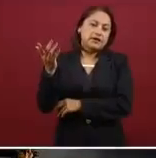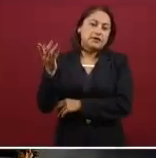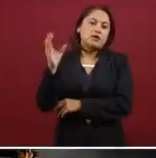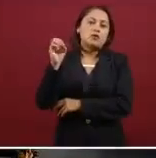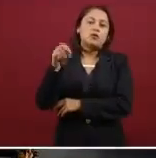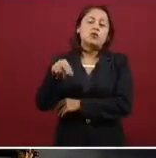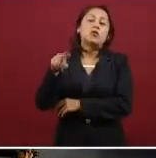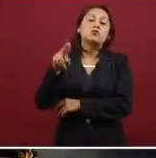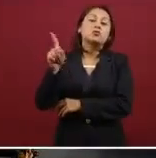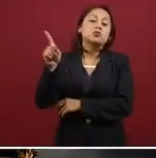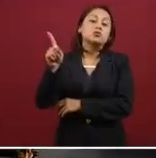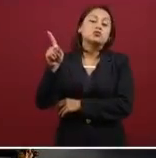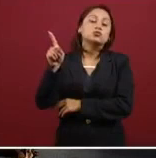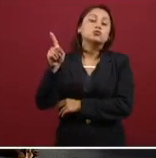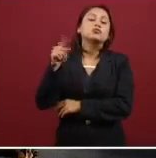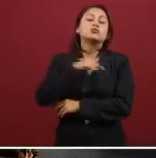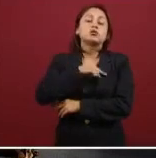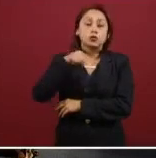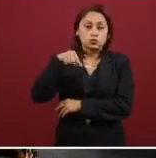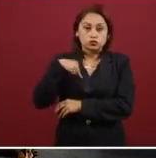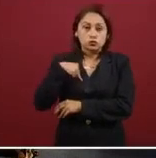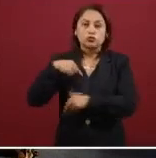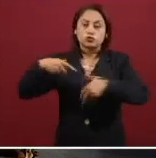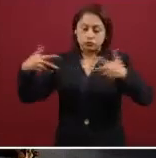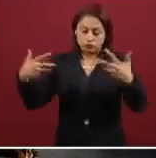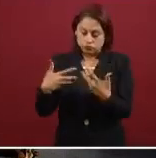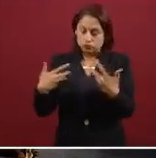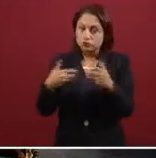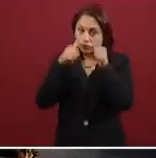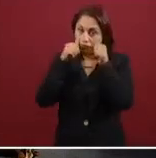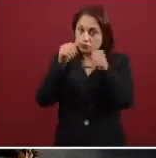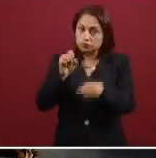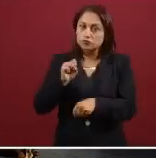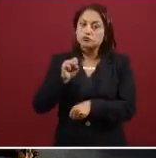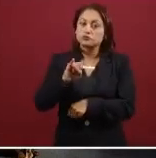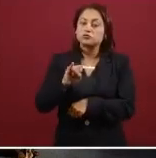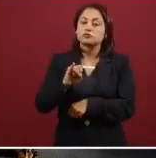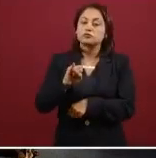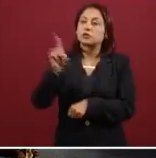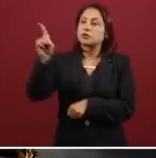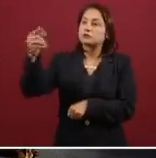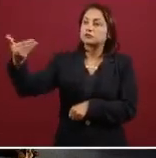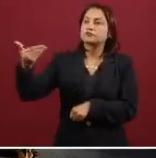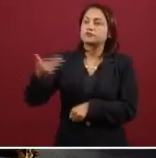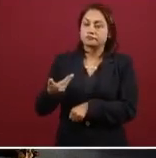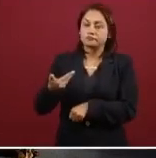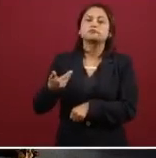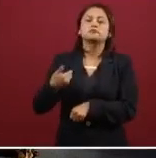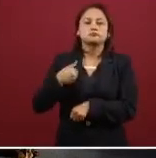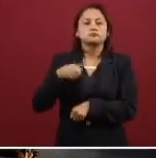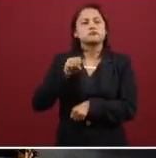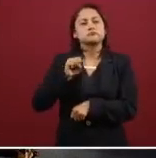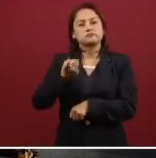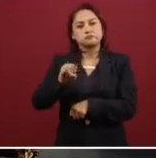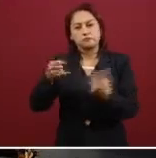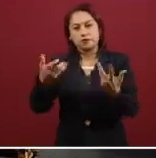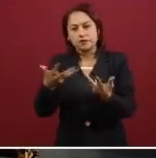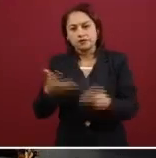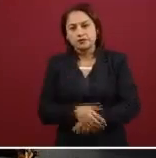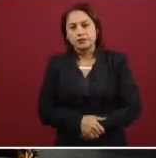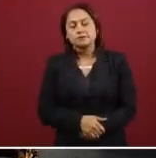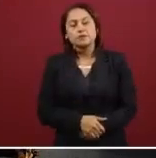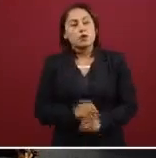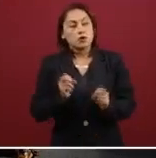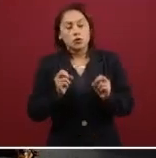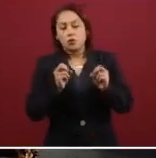lo vamos a implementar, lo que ellos nos propongan. Perfectísimo. Otra pregunta,